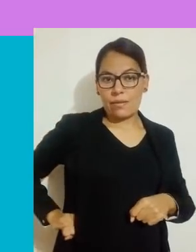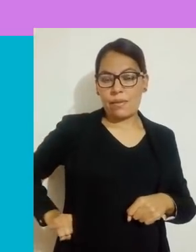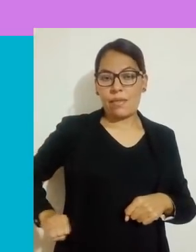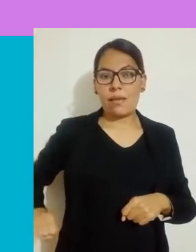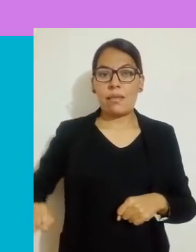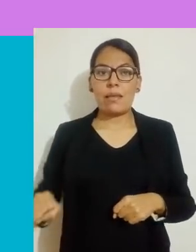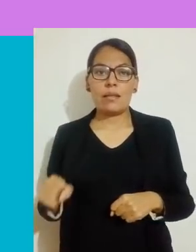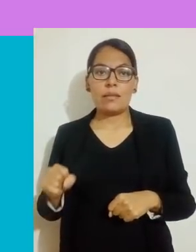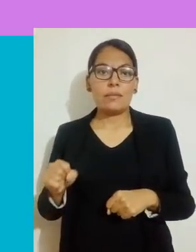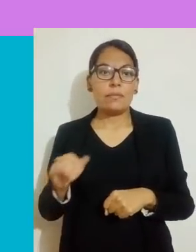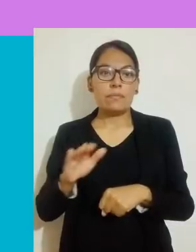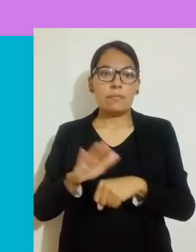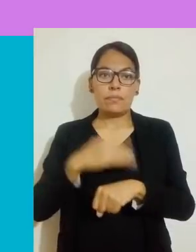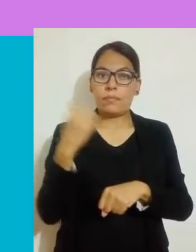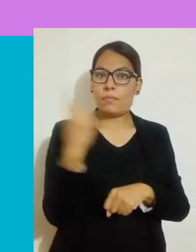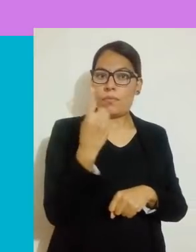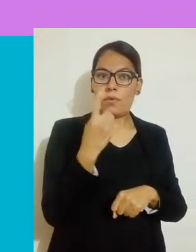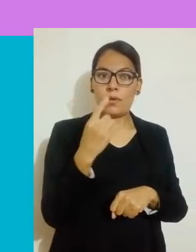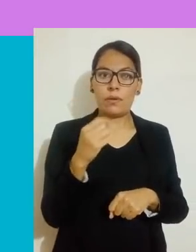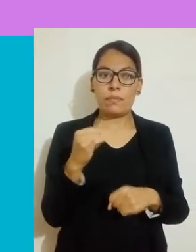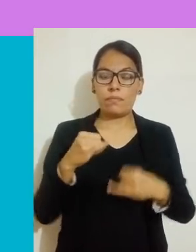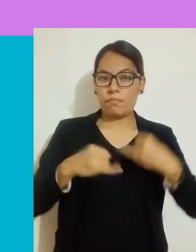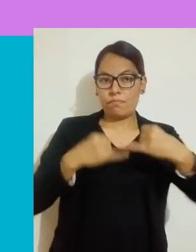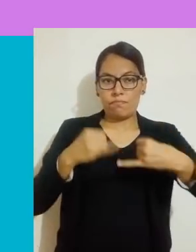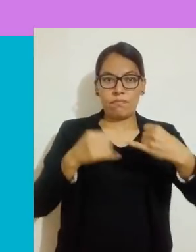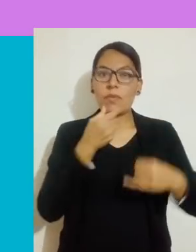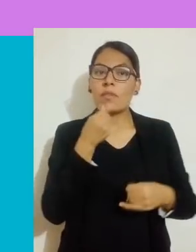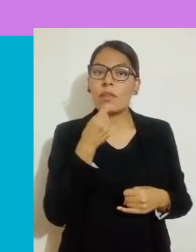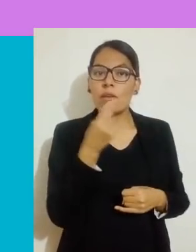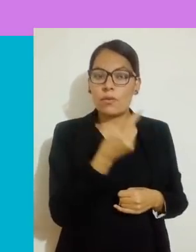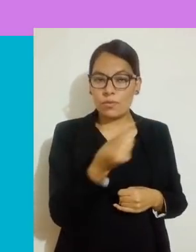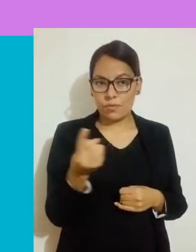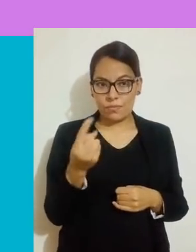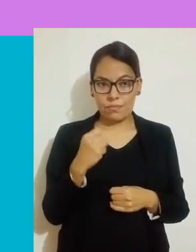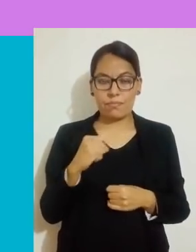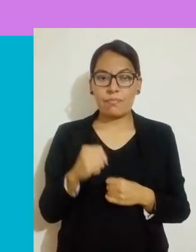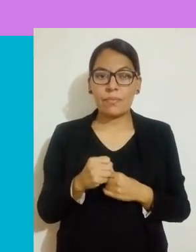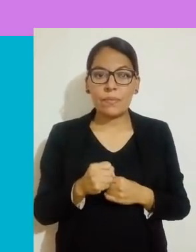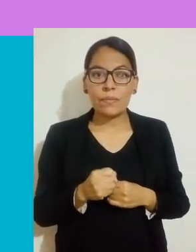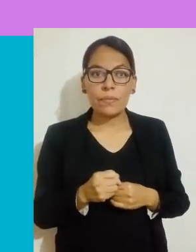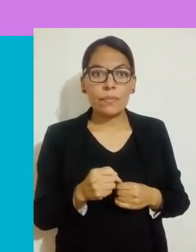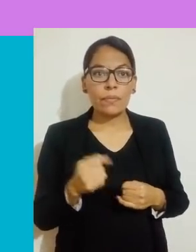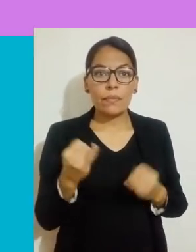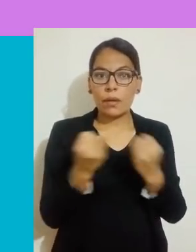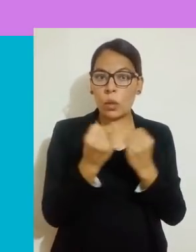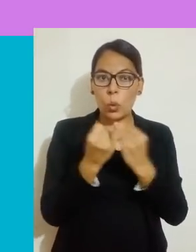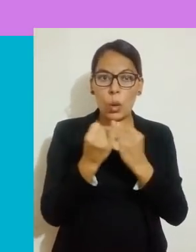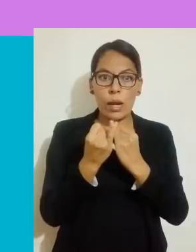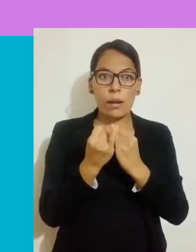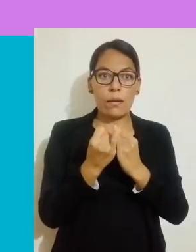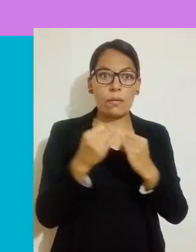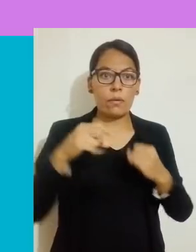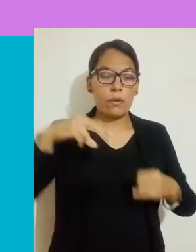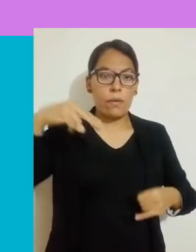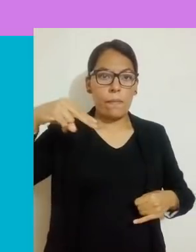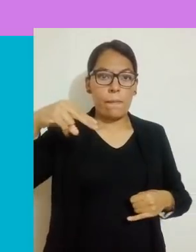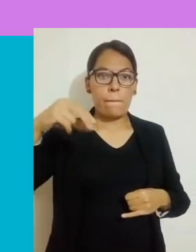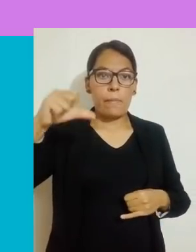súper divertida y tú puedes escoger de lo que ya hay o crear tu propio